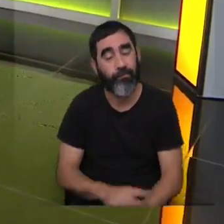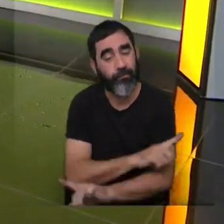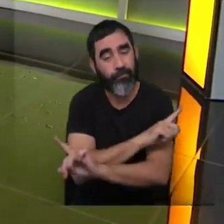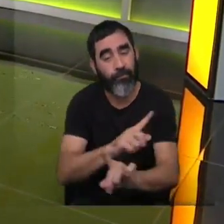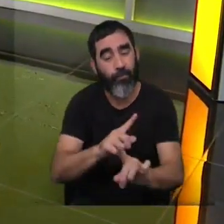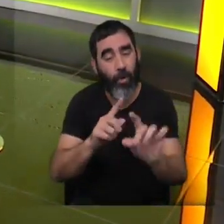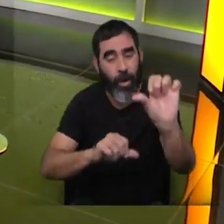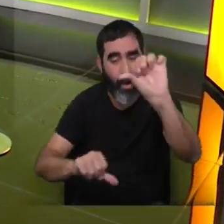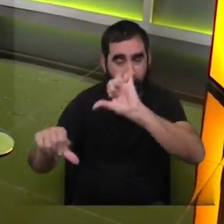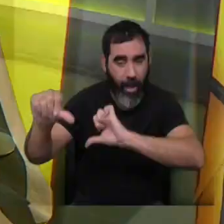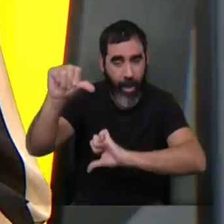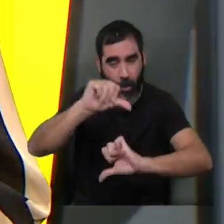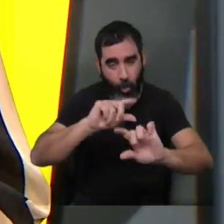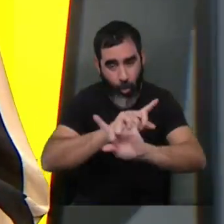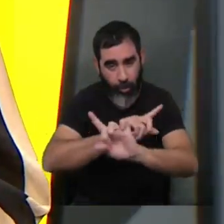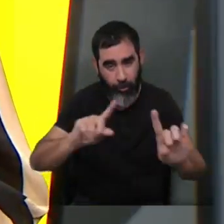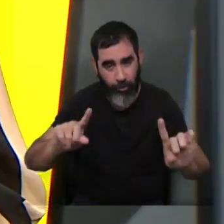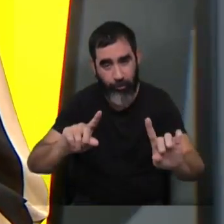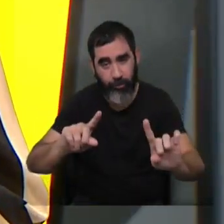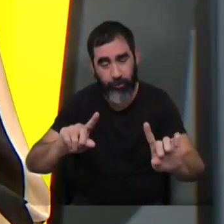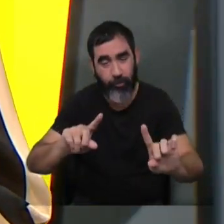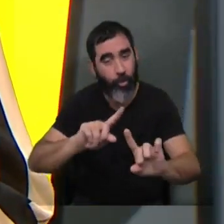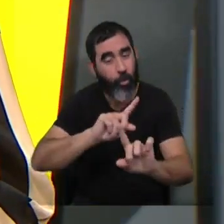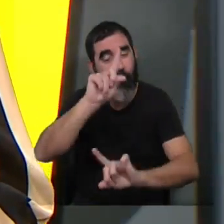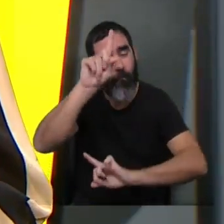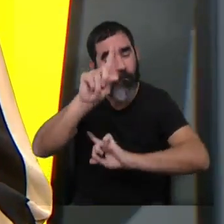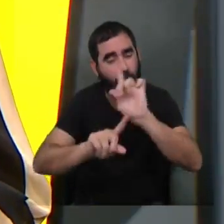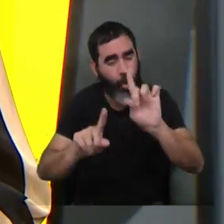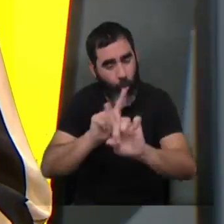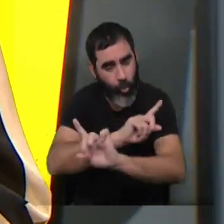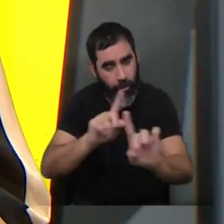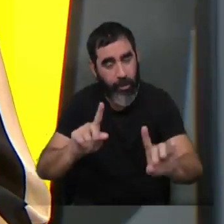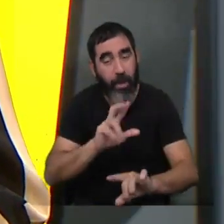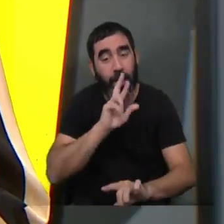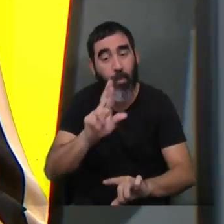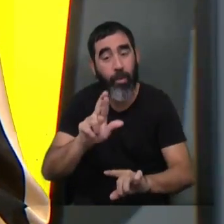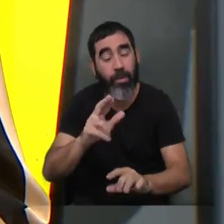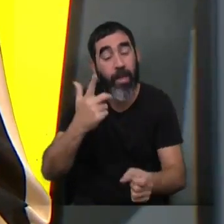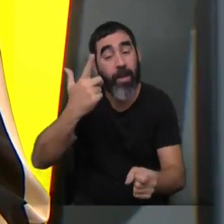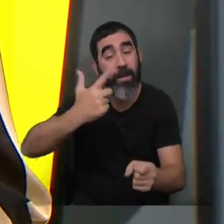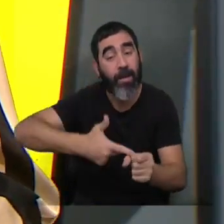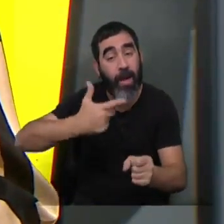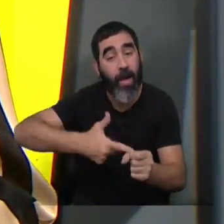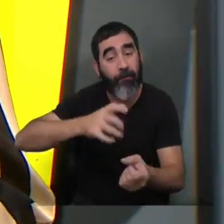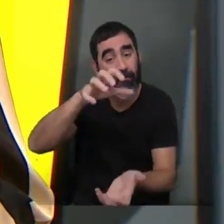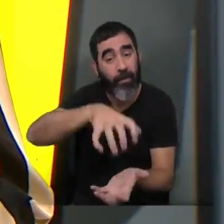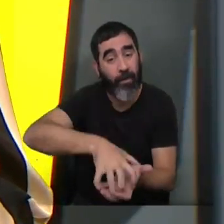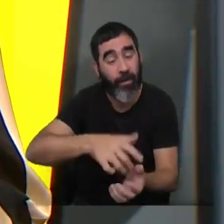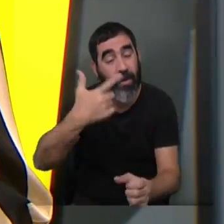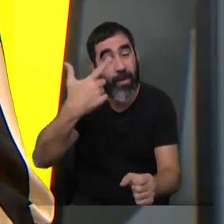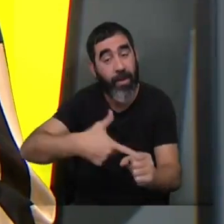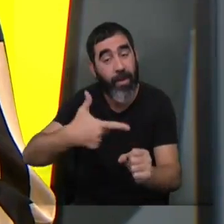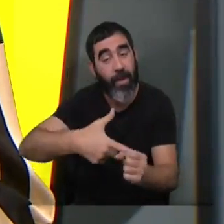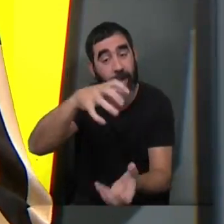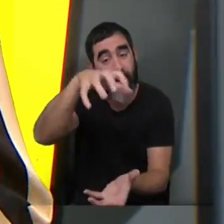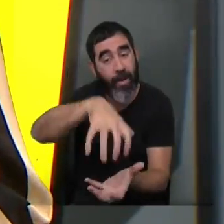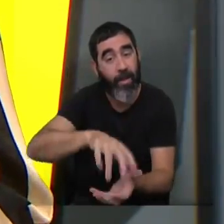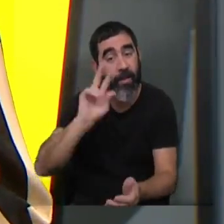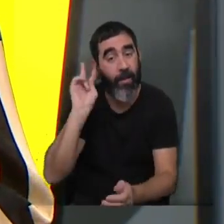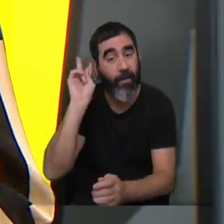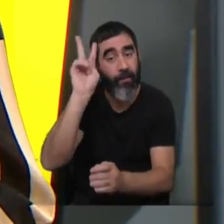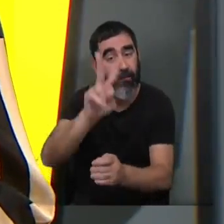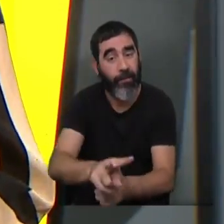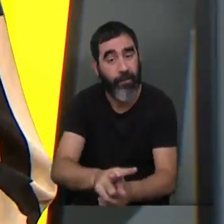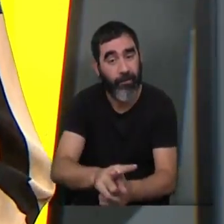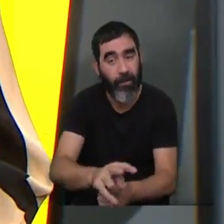al laboratorio, no, la respuesta no es una facultad, la respuesta es la estación de servicio. Okay. ¿No? La estación de servicio la visitamos justamente.